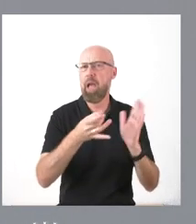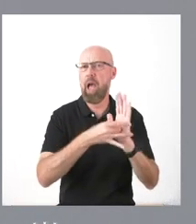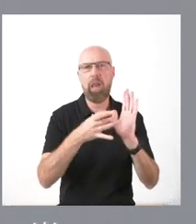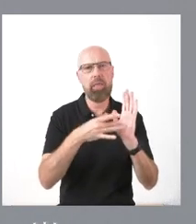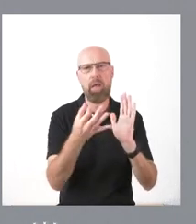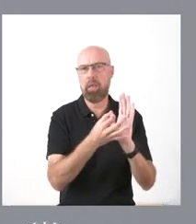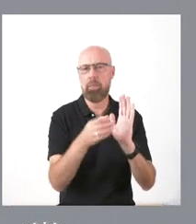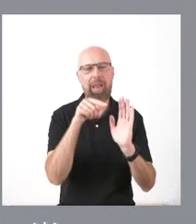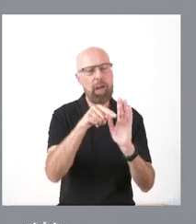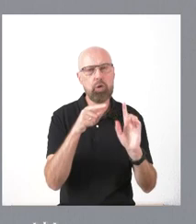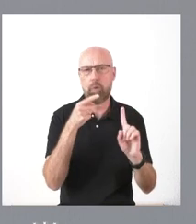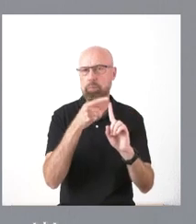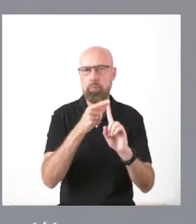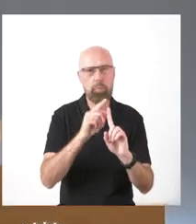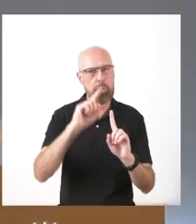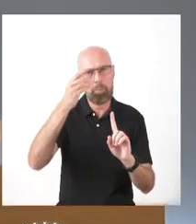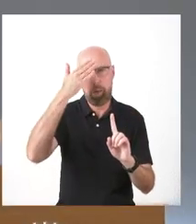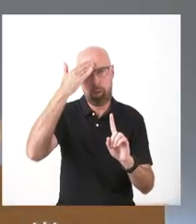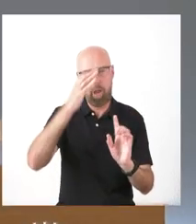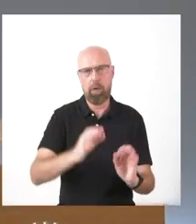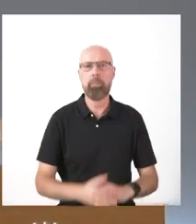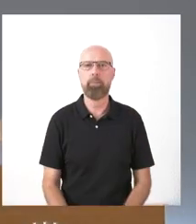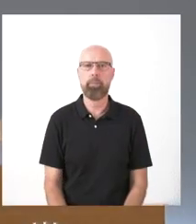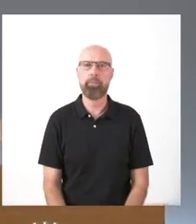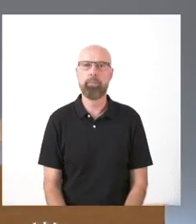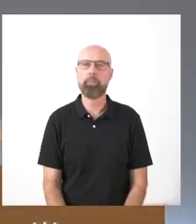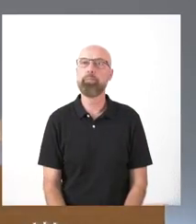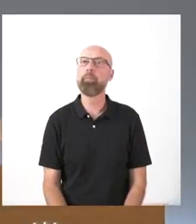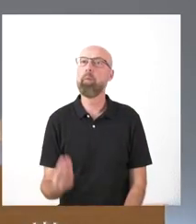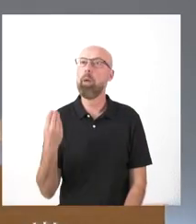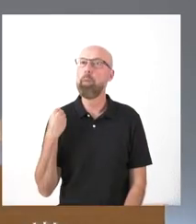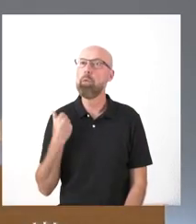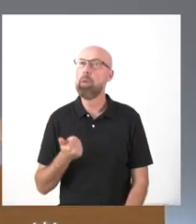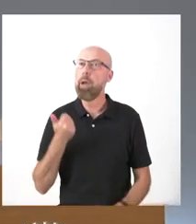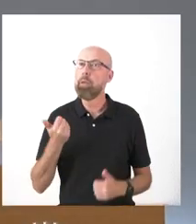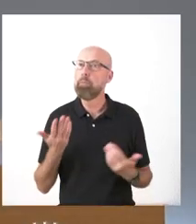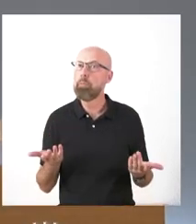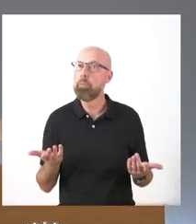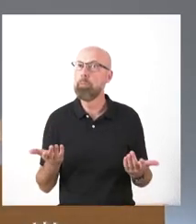fundamental que tenemos encomendado en el ámbito sanitario alguna pregunta más